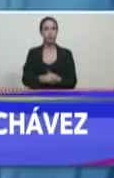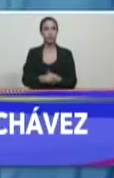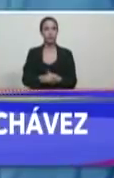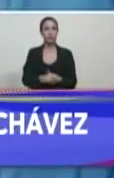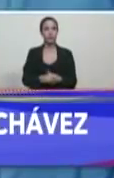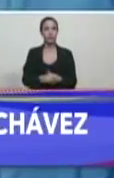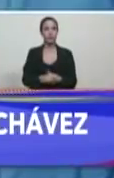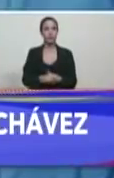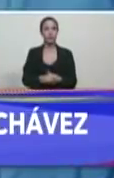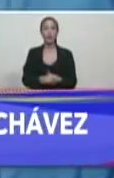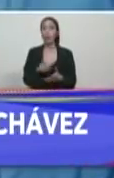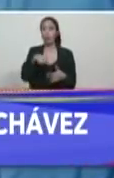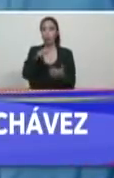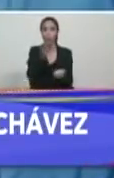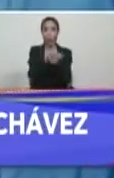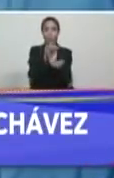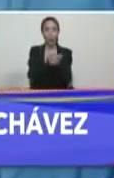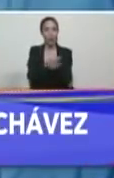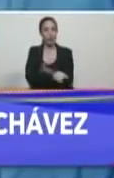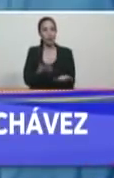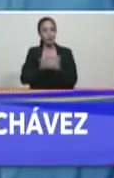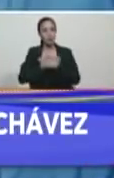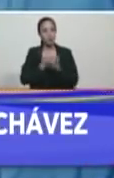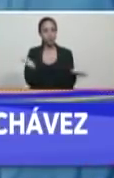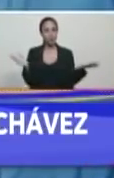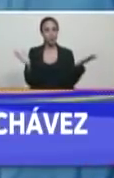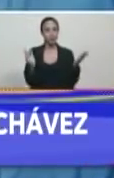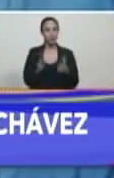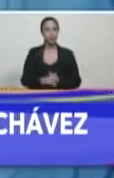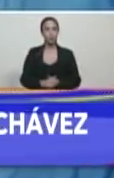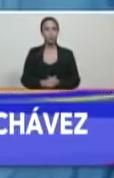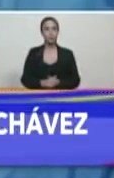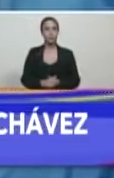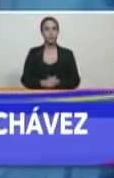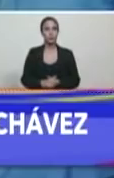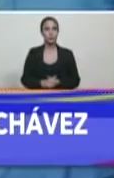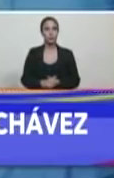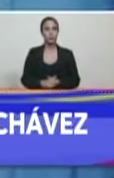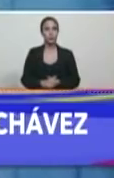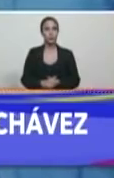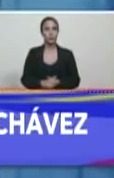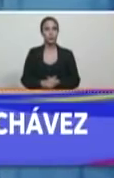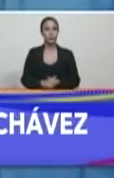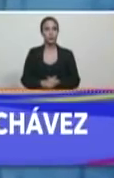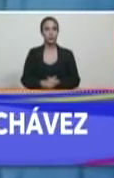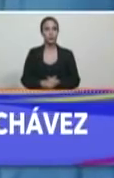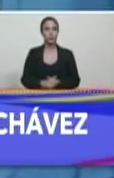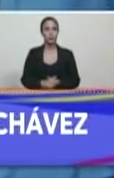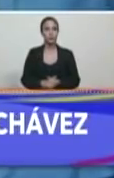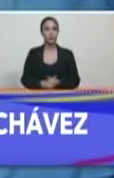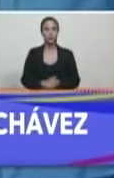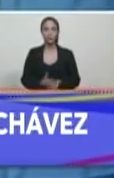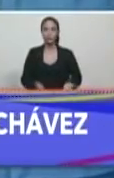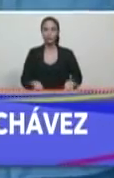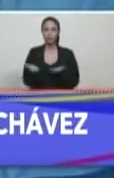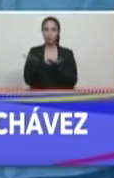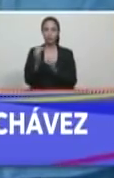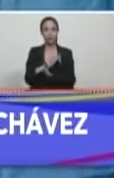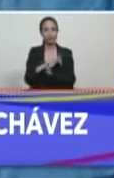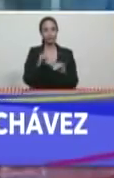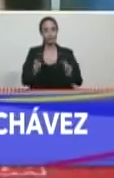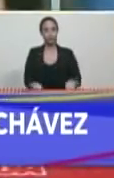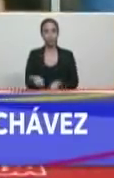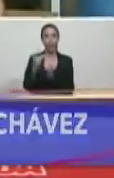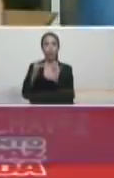acá, desde Nueva Esparta, bendiciones y nuestro profundo agradecimiento. Con estas palabras nos despedimos, regresamos